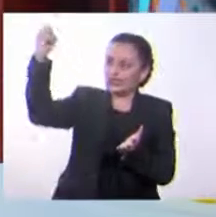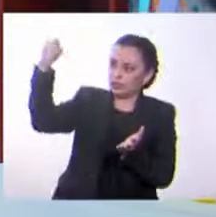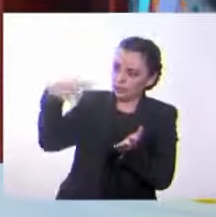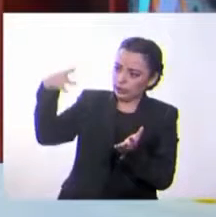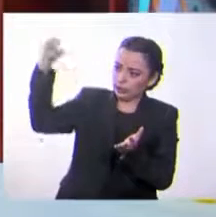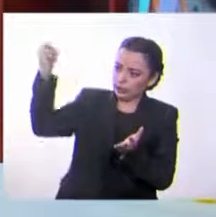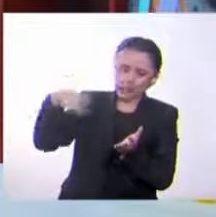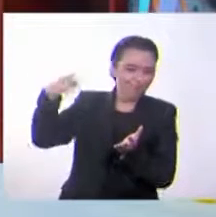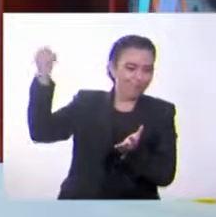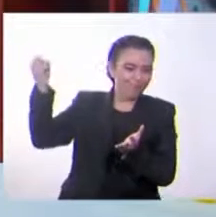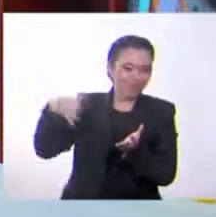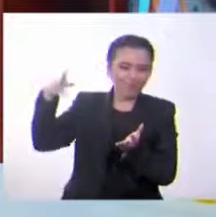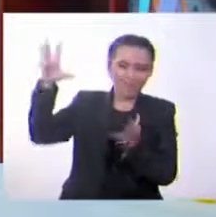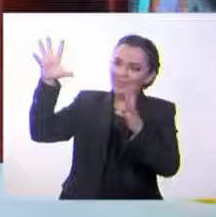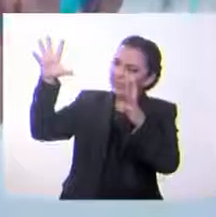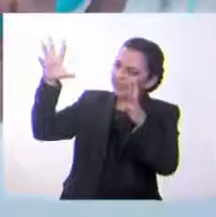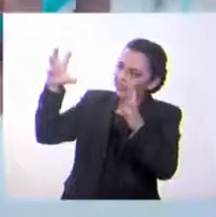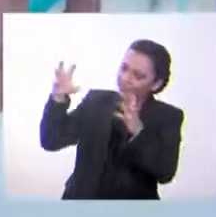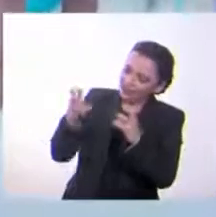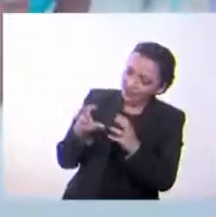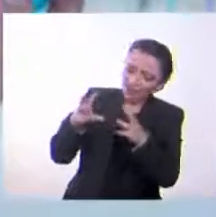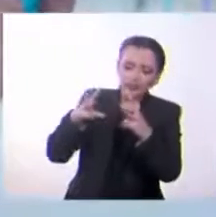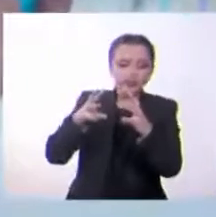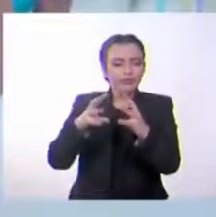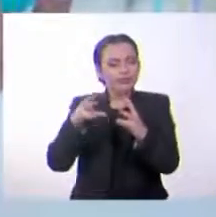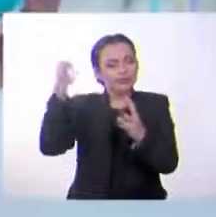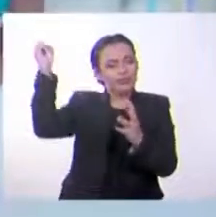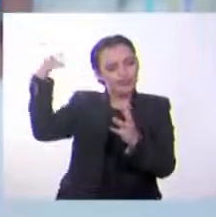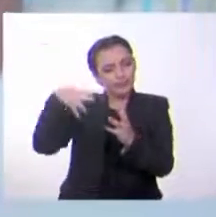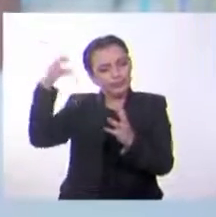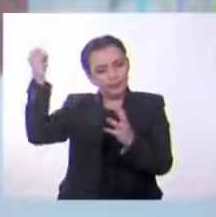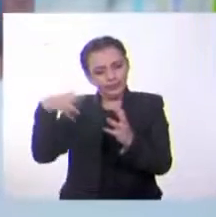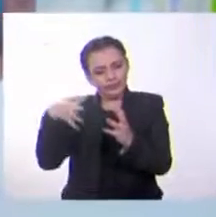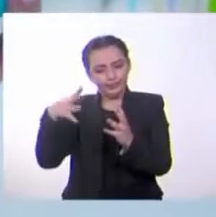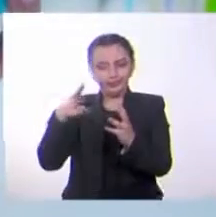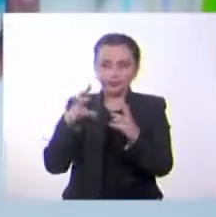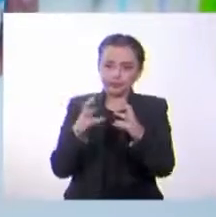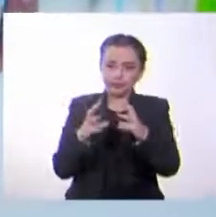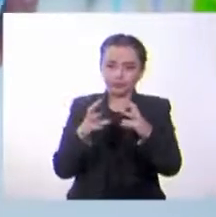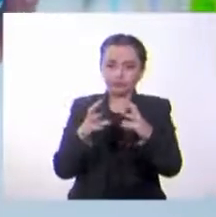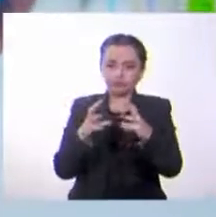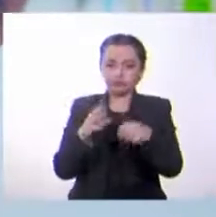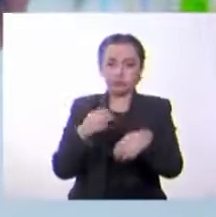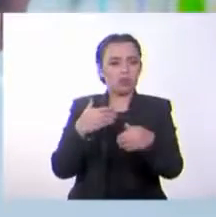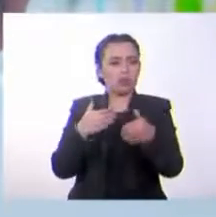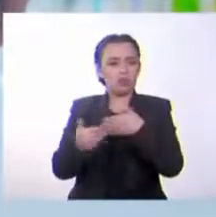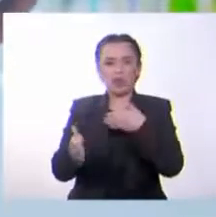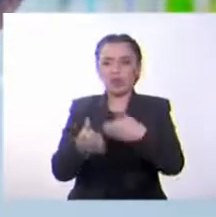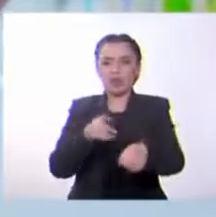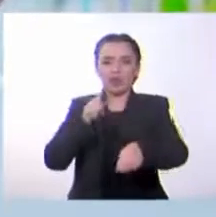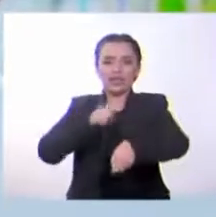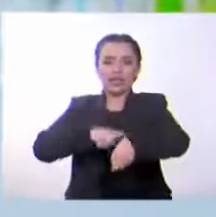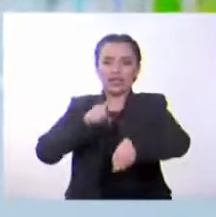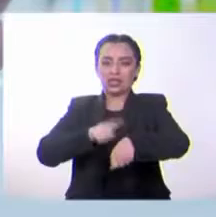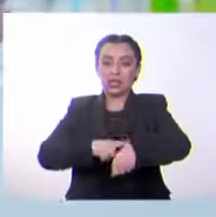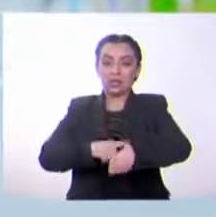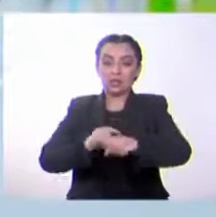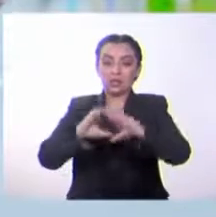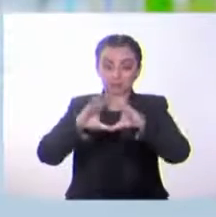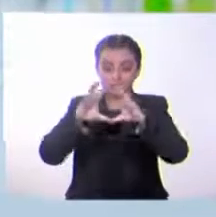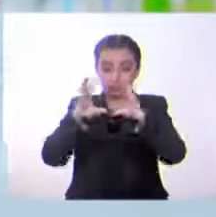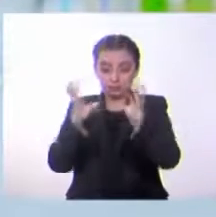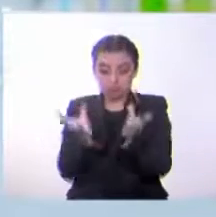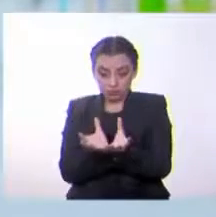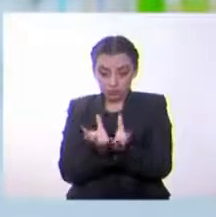del Sol. No importa en qué momento del año nos encontremos, la región central